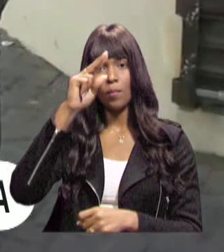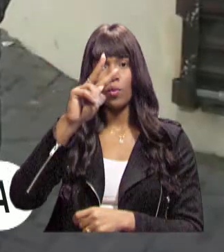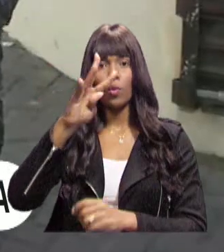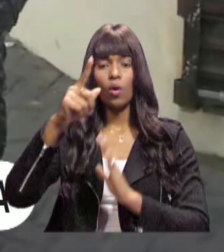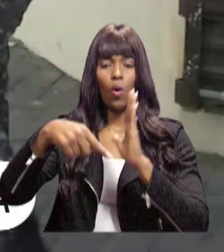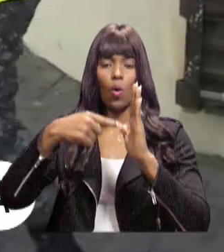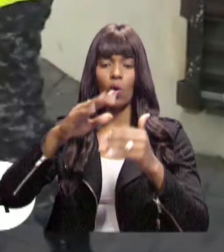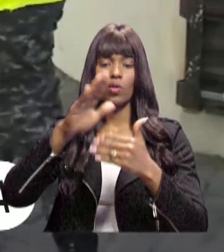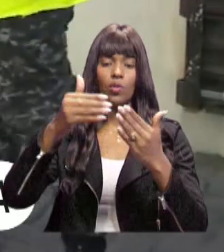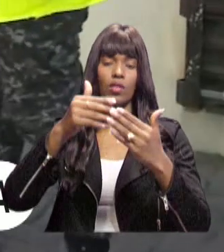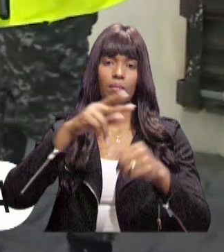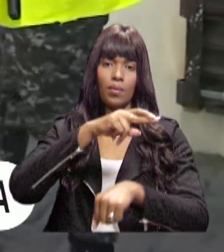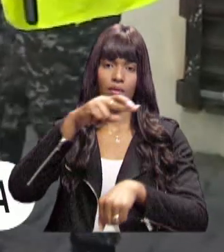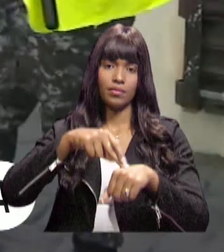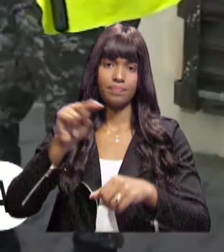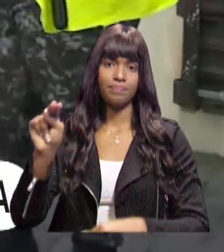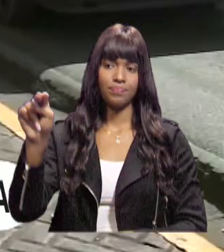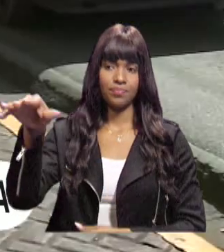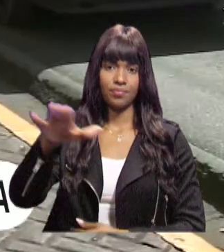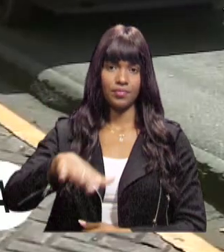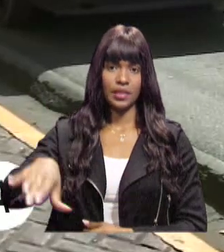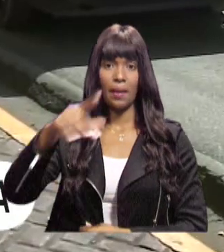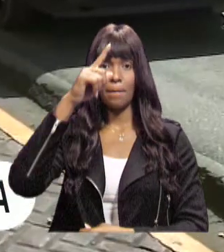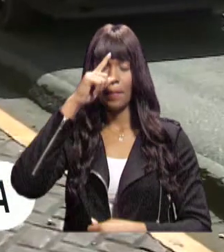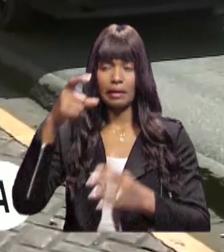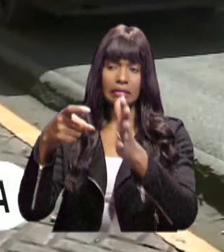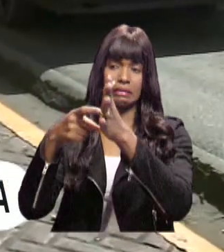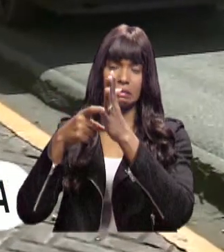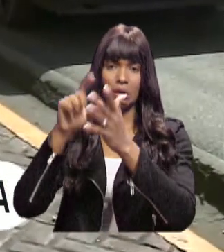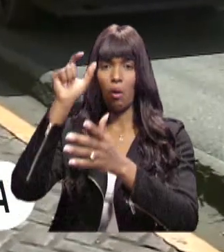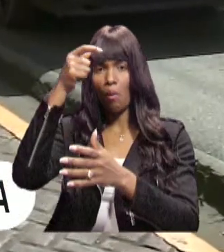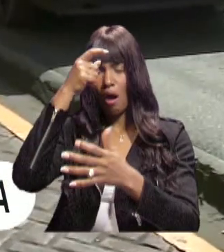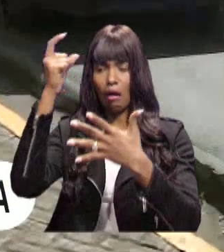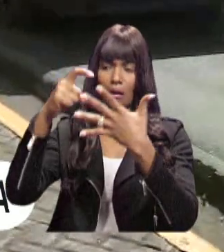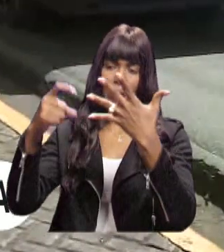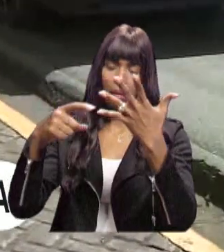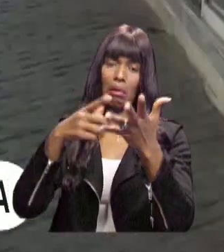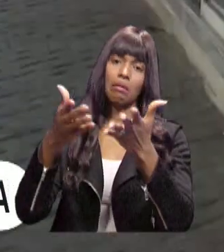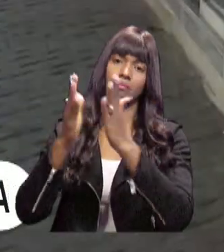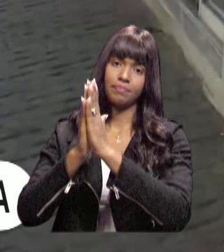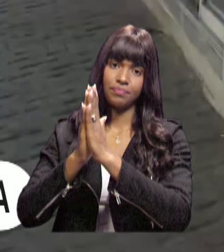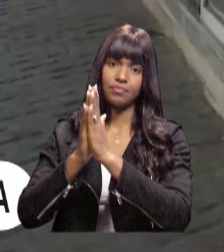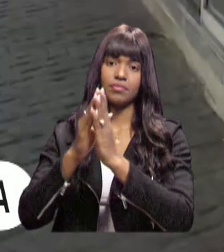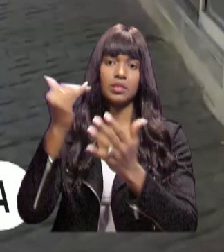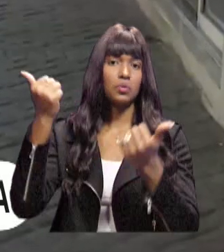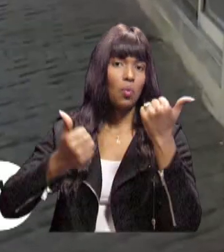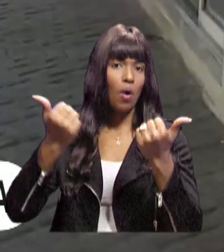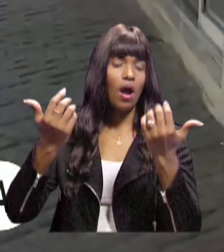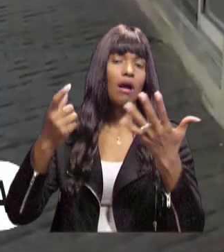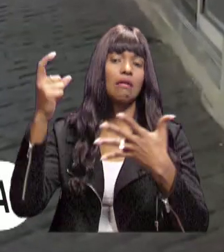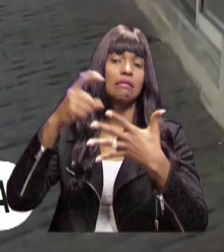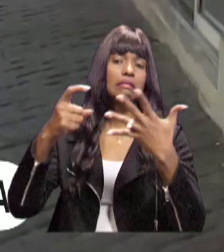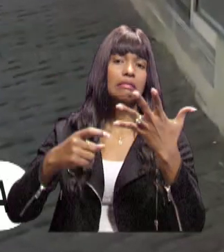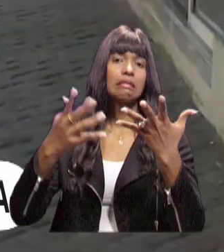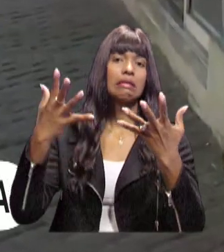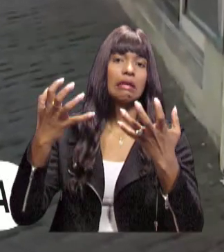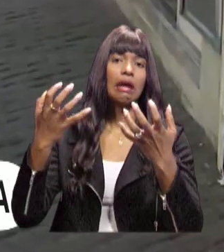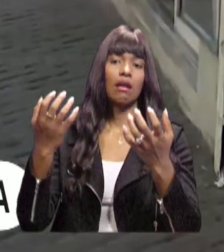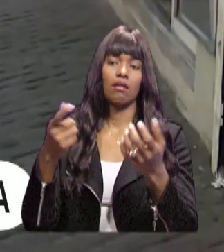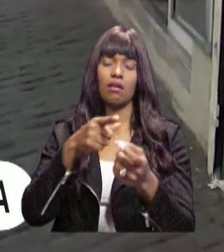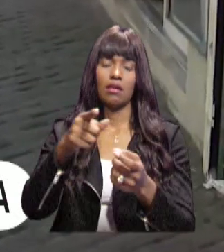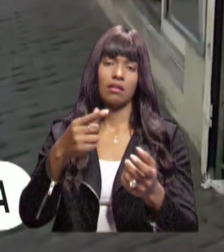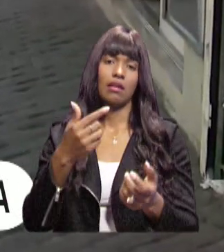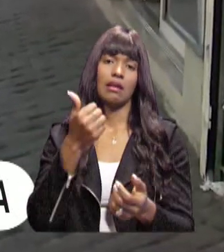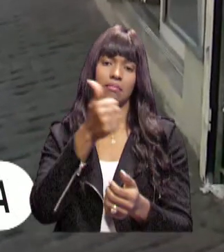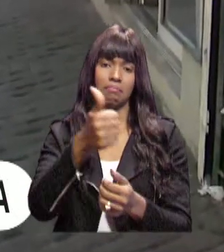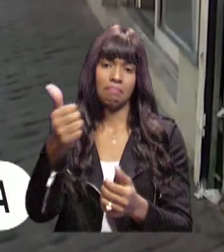provincias de esa región del país para exigir al gobierno una serie de reivindicaciones. ¿Cuáles son estas? Reivindicaciones de interés colectivo. Pues